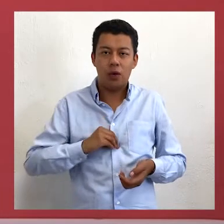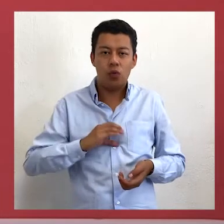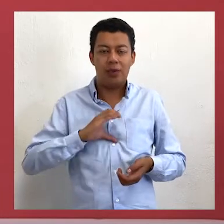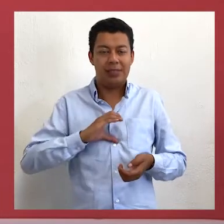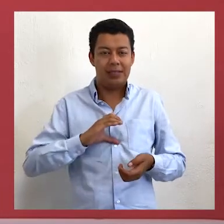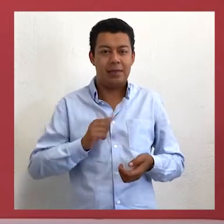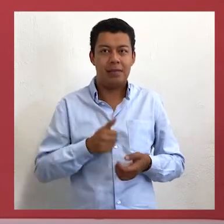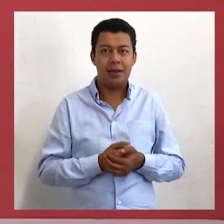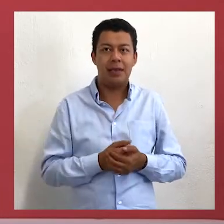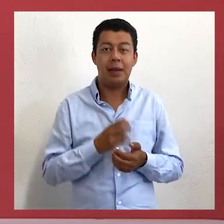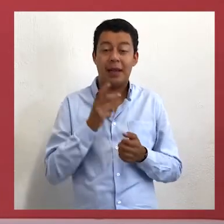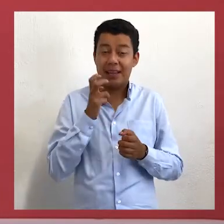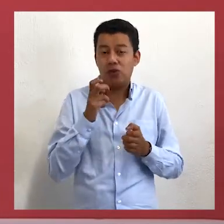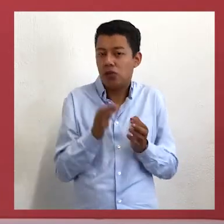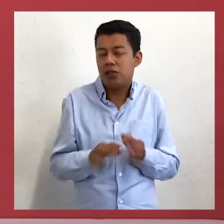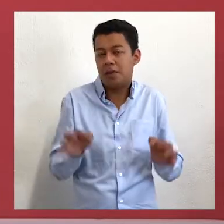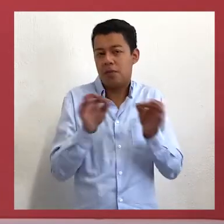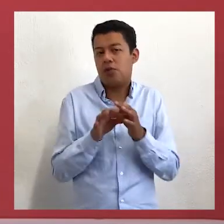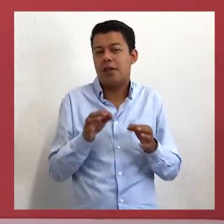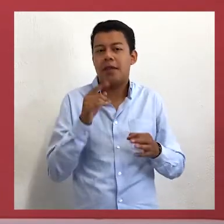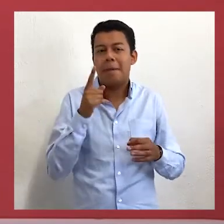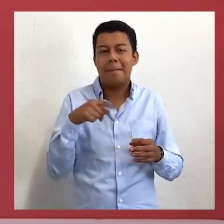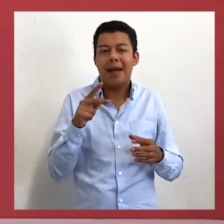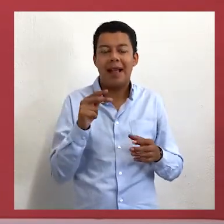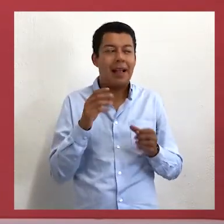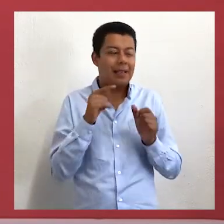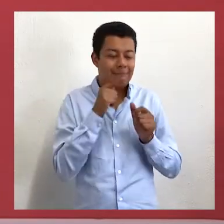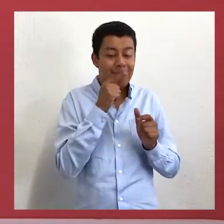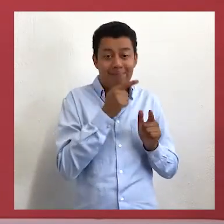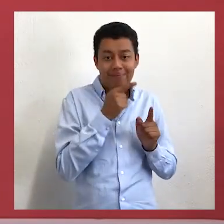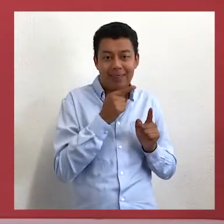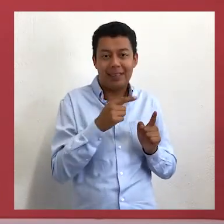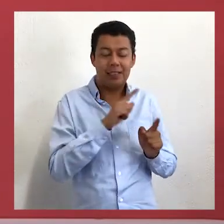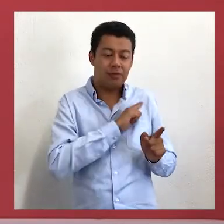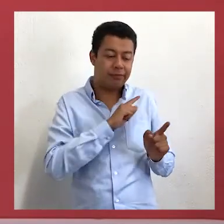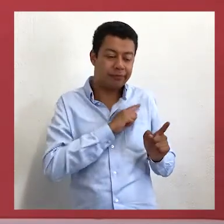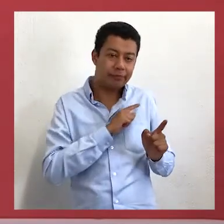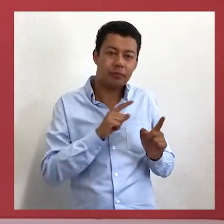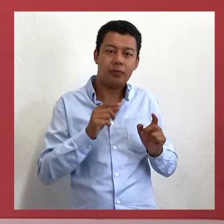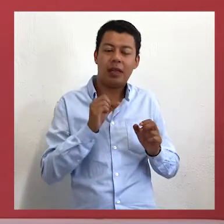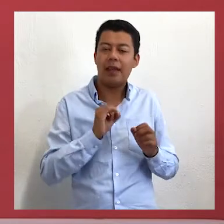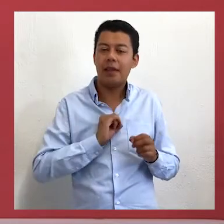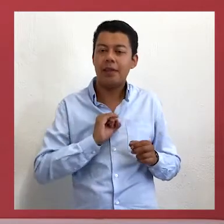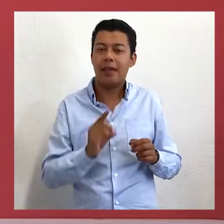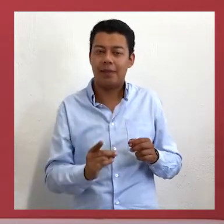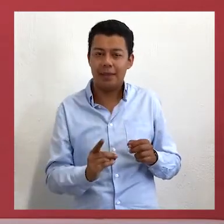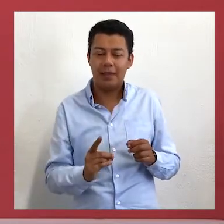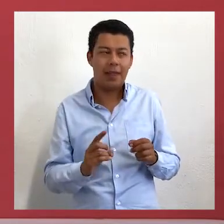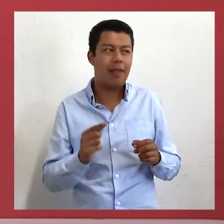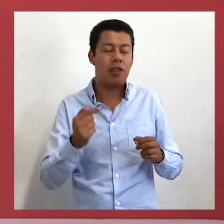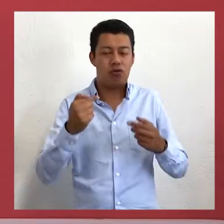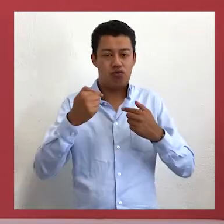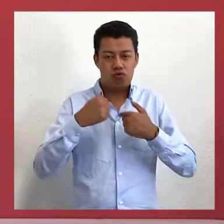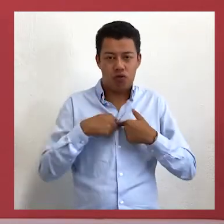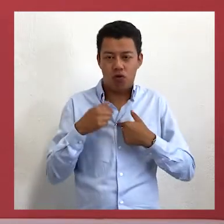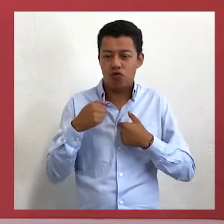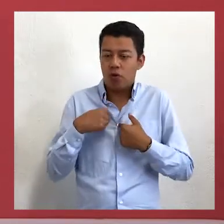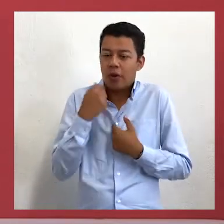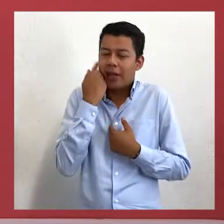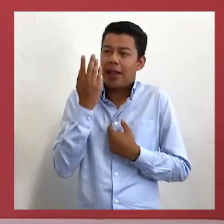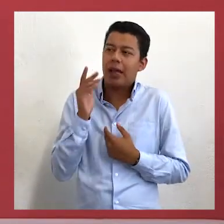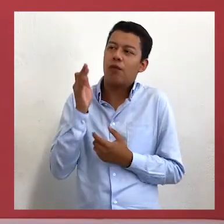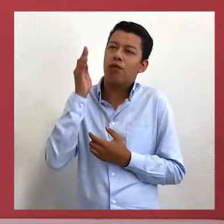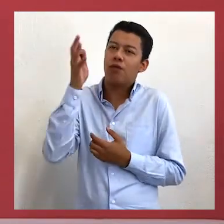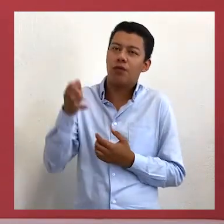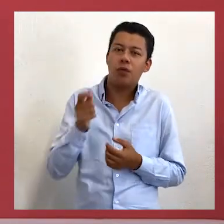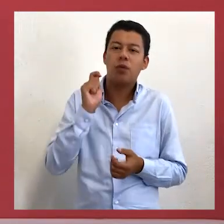la disminuye y es una parte muy importante porque él está creando su identidad, su yo, su quién quiero ser. Y entonces, con los